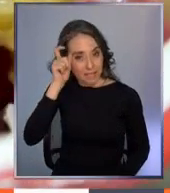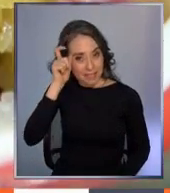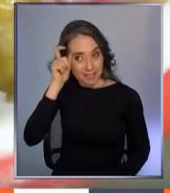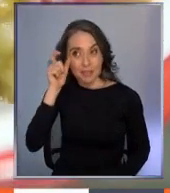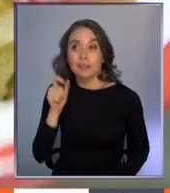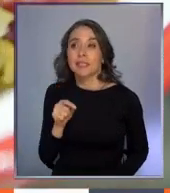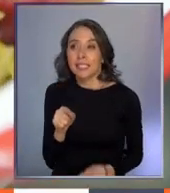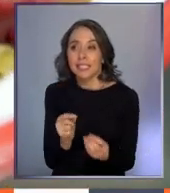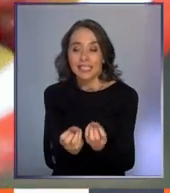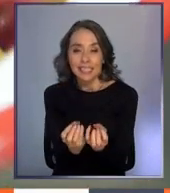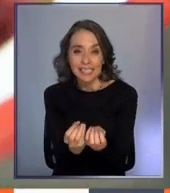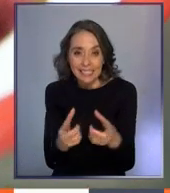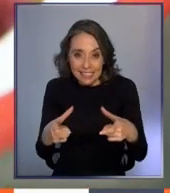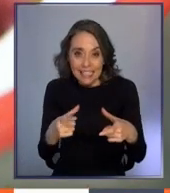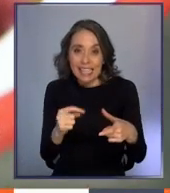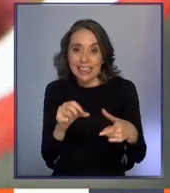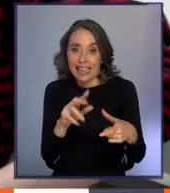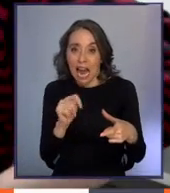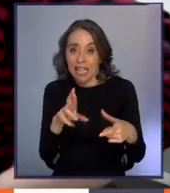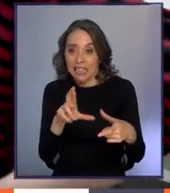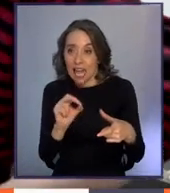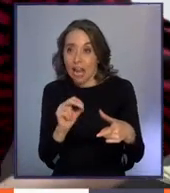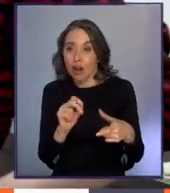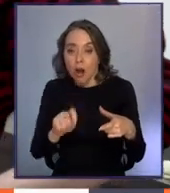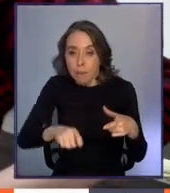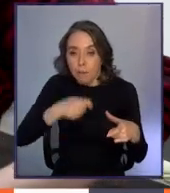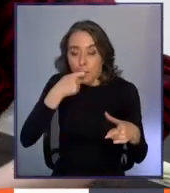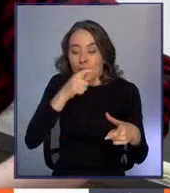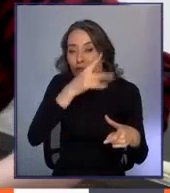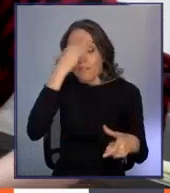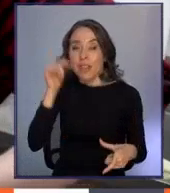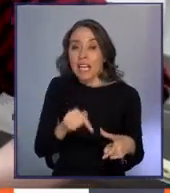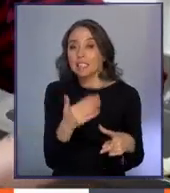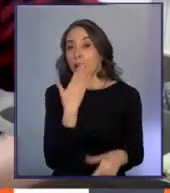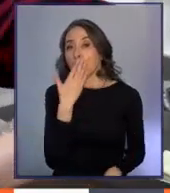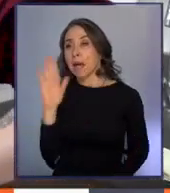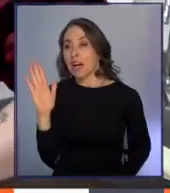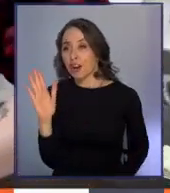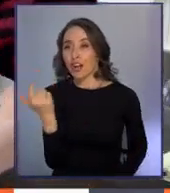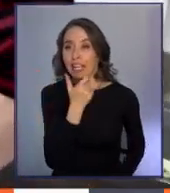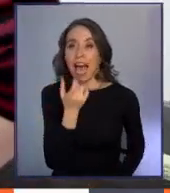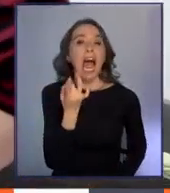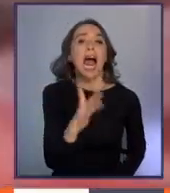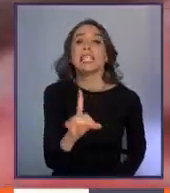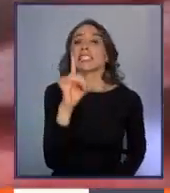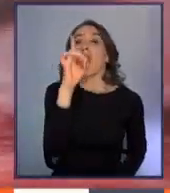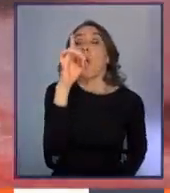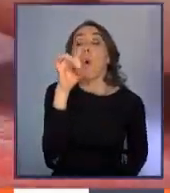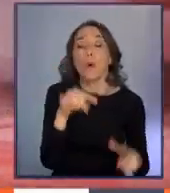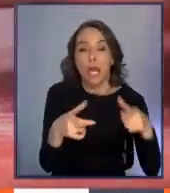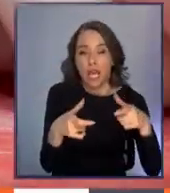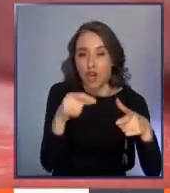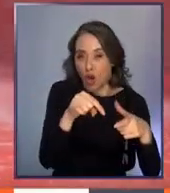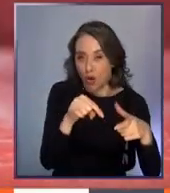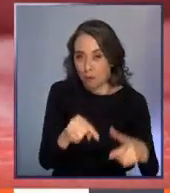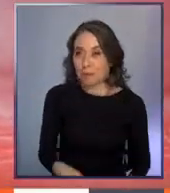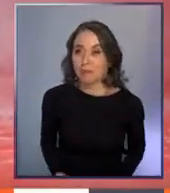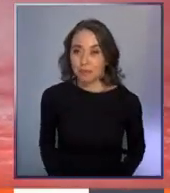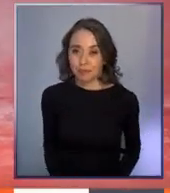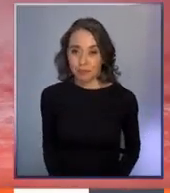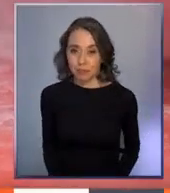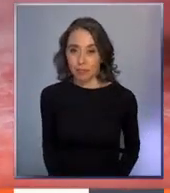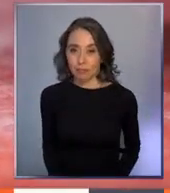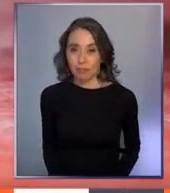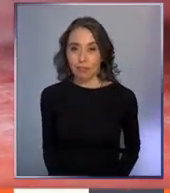Ese tártaro es inolvidable. Sí, el mejor. El mejor. El único. El único.